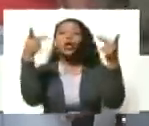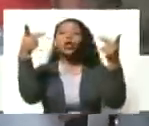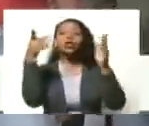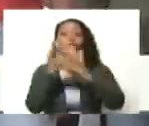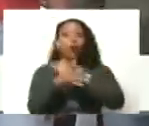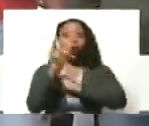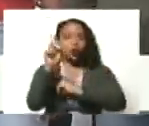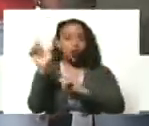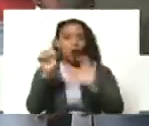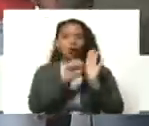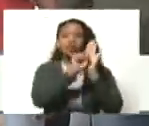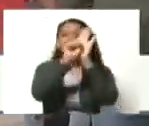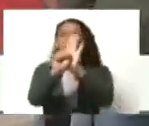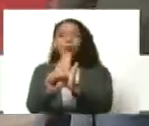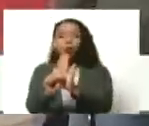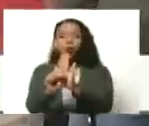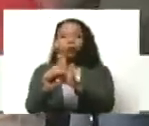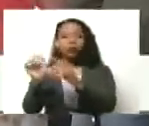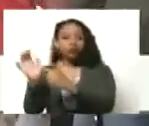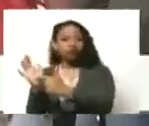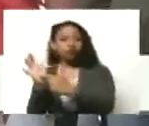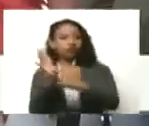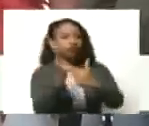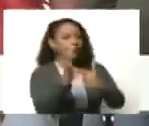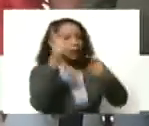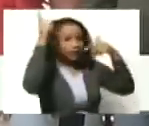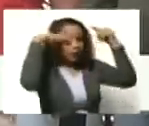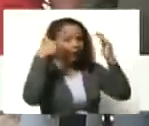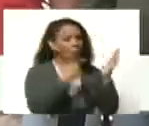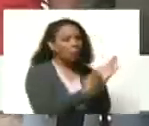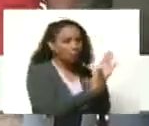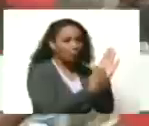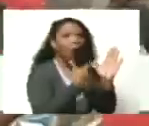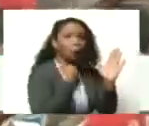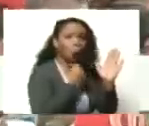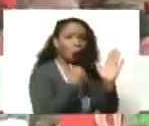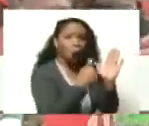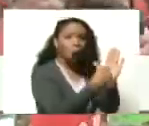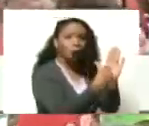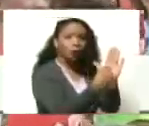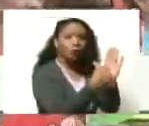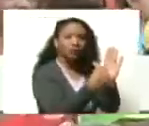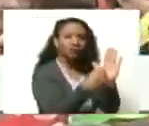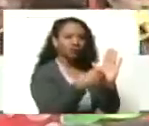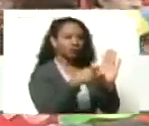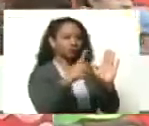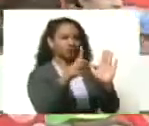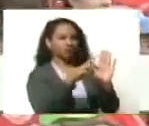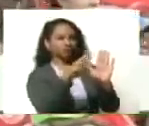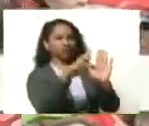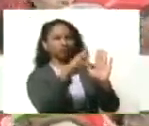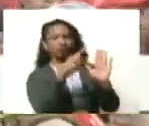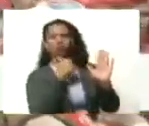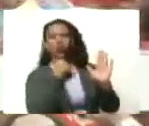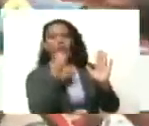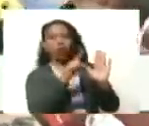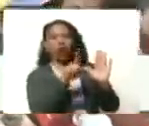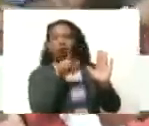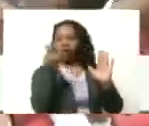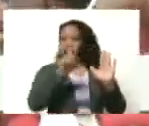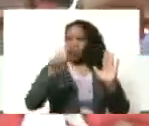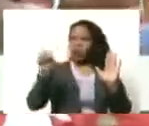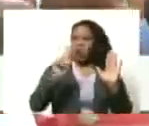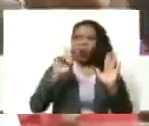unos logos, y se los presentamos al comandante Chávez. Y él dijo, ese no, ese tampoco, porque